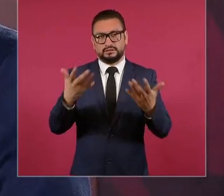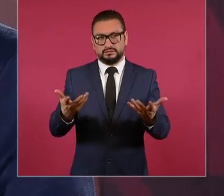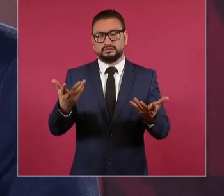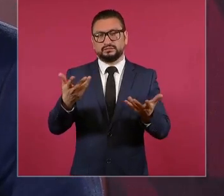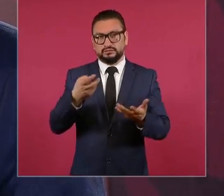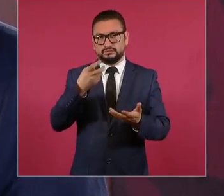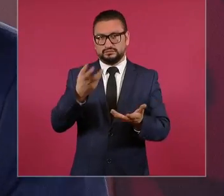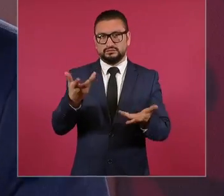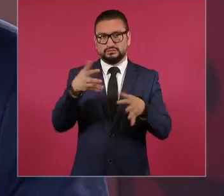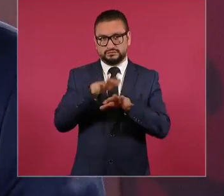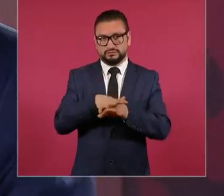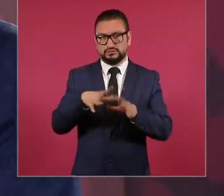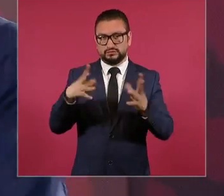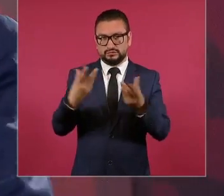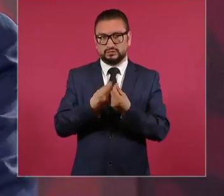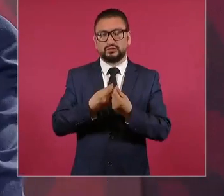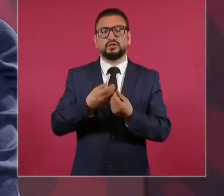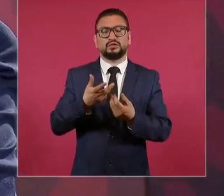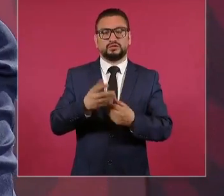dedicamos